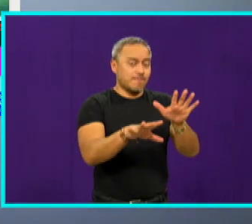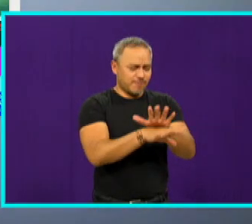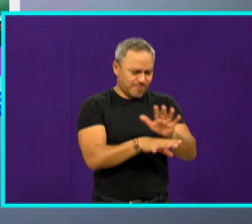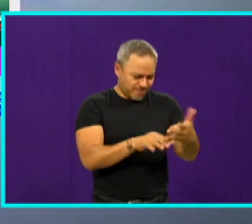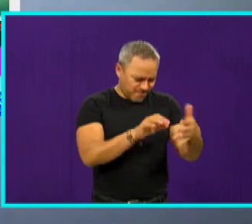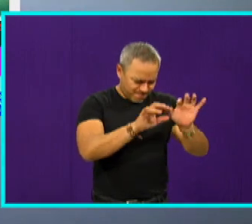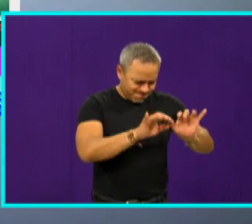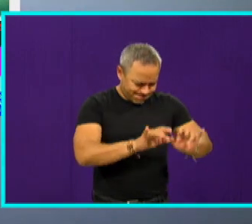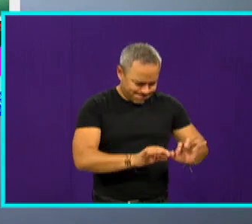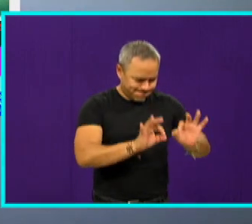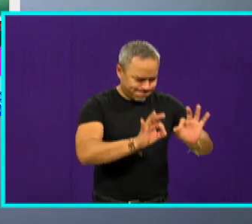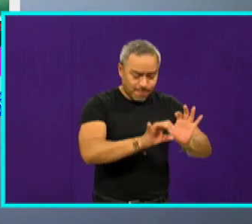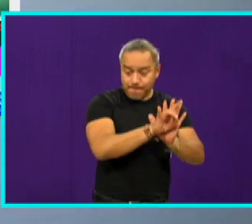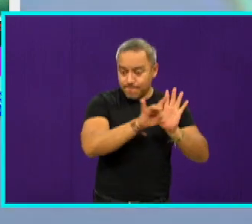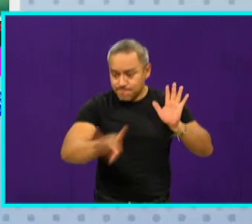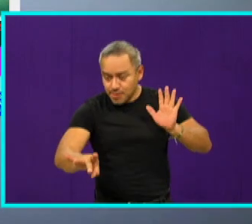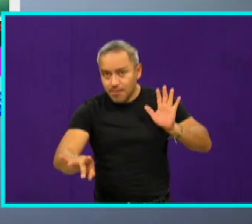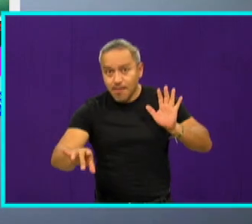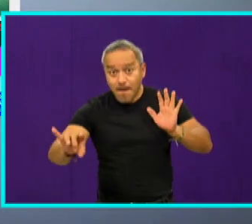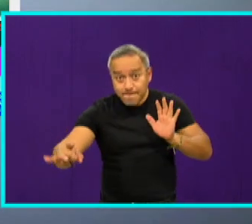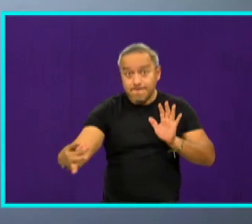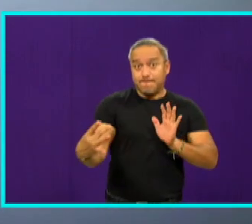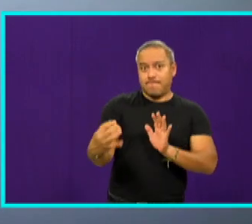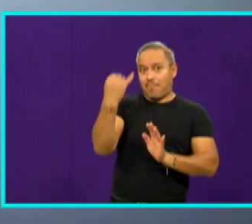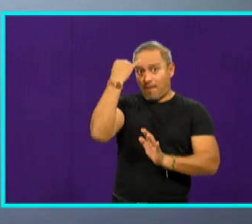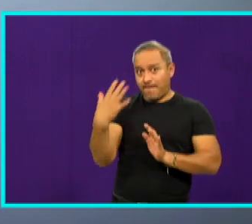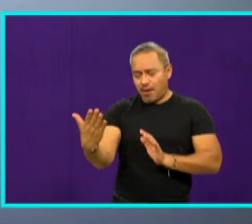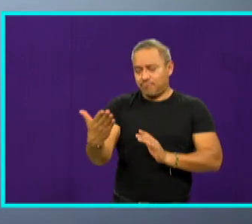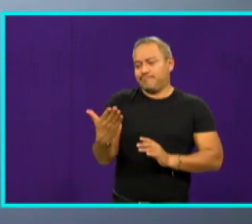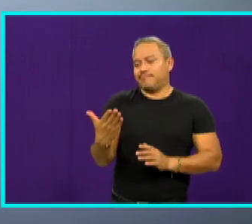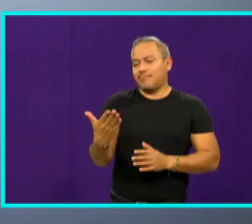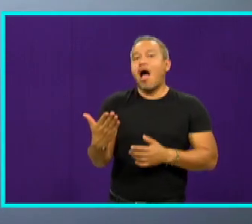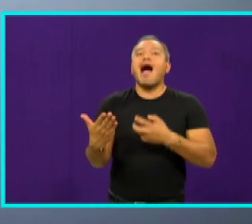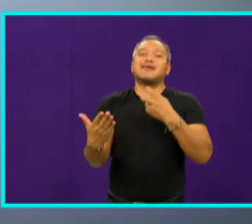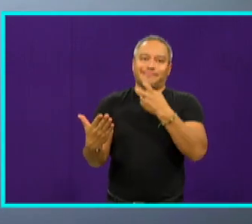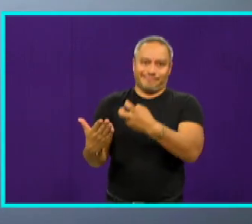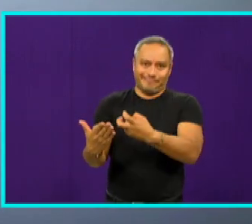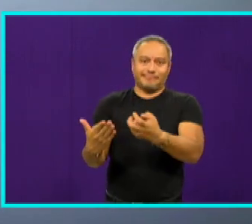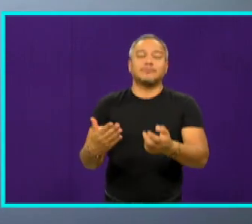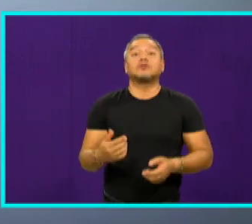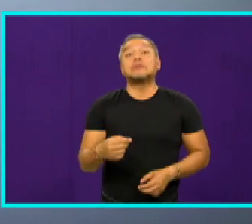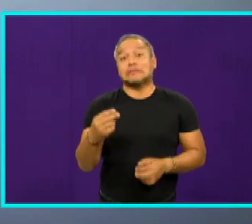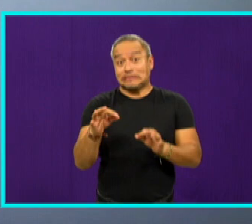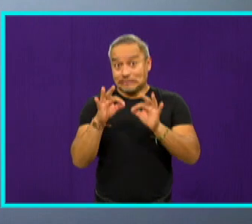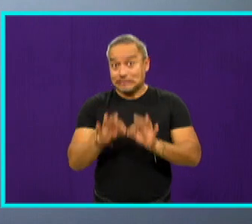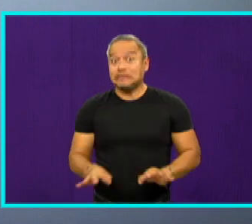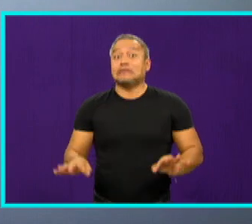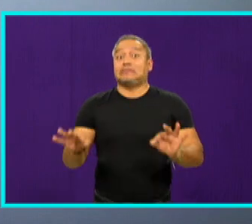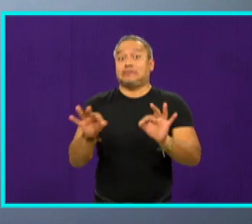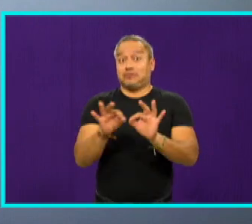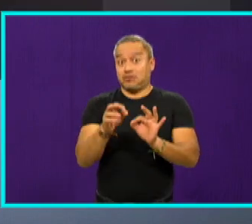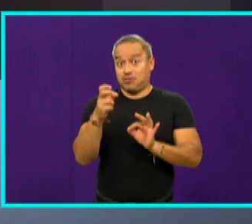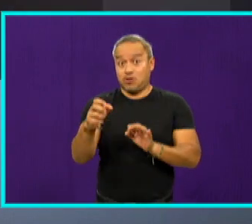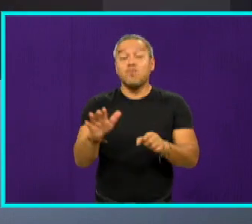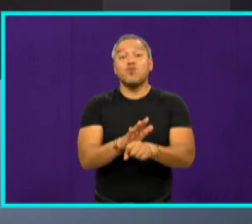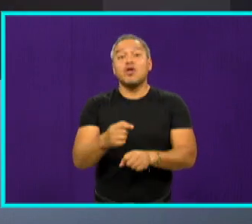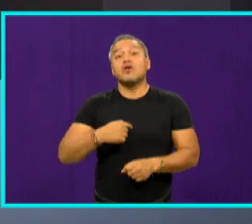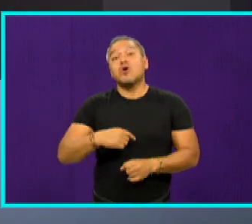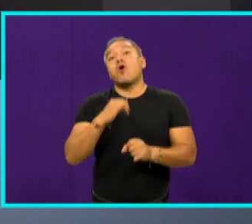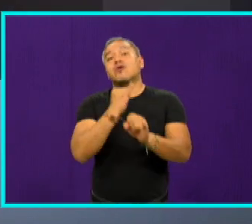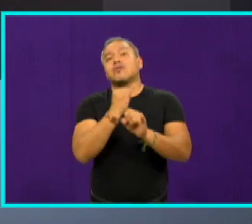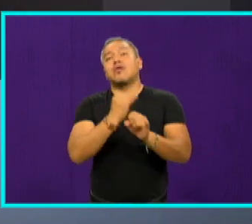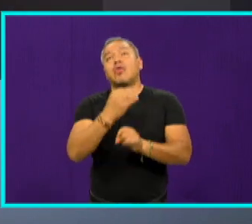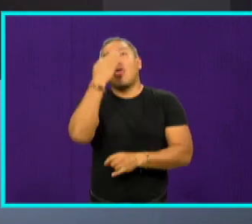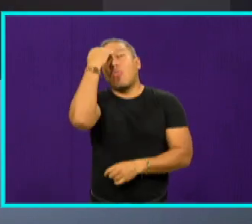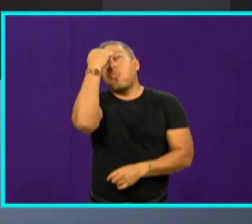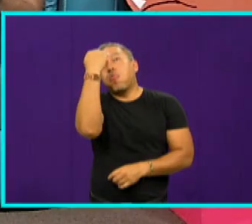para una tarea puedo obtener exactamente lo que busco y no perder el tiempo en internet buscando la imagen para